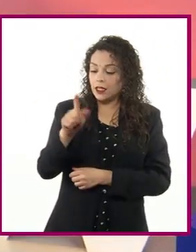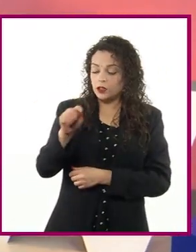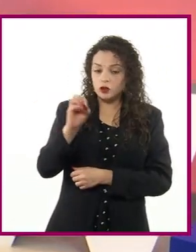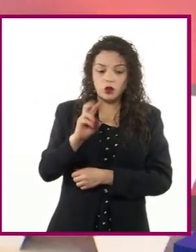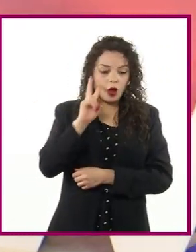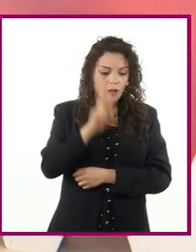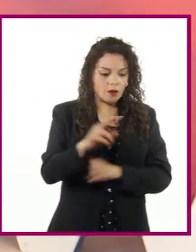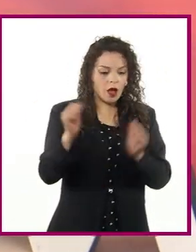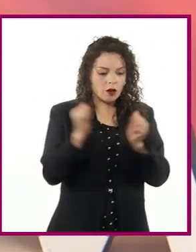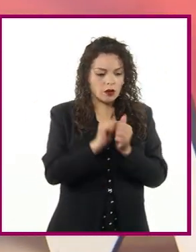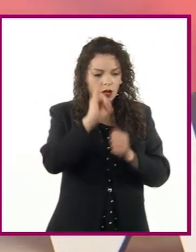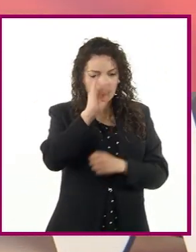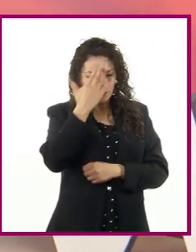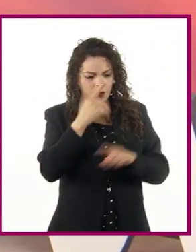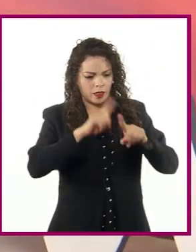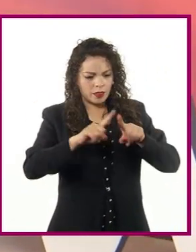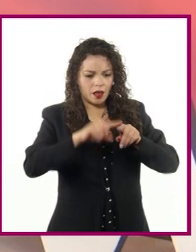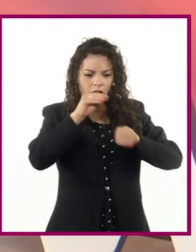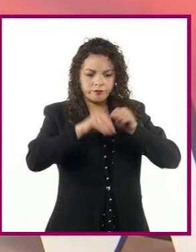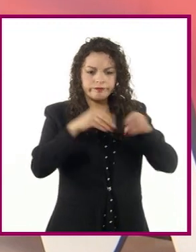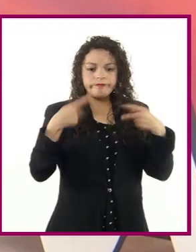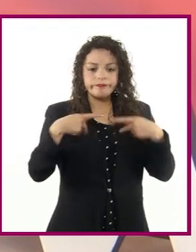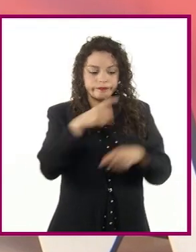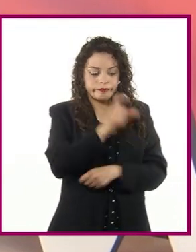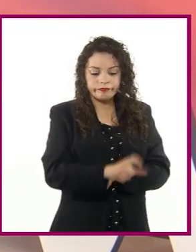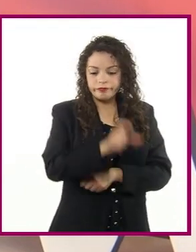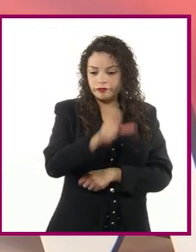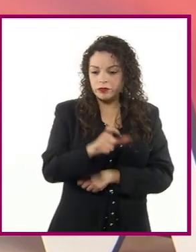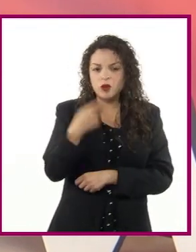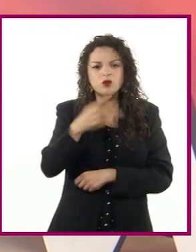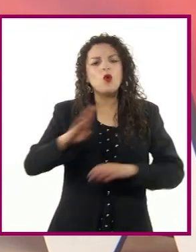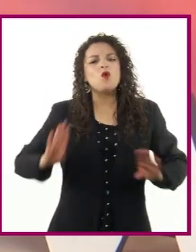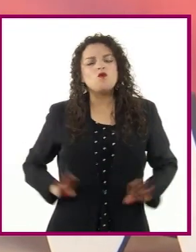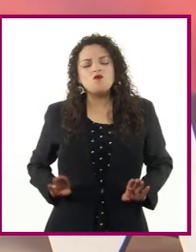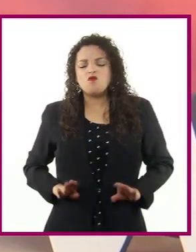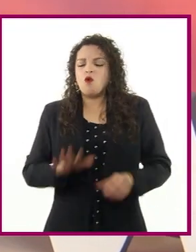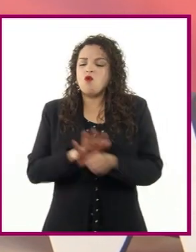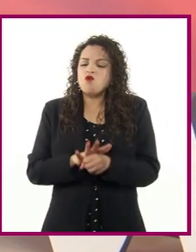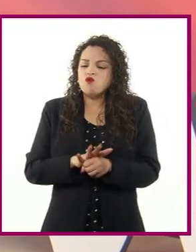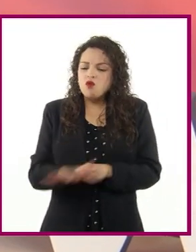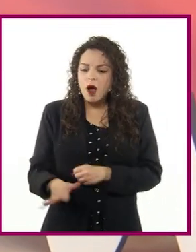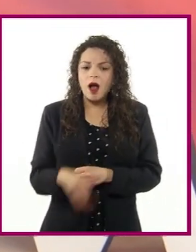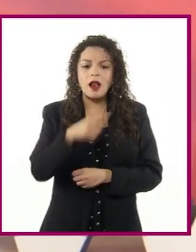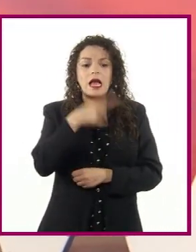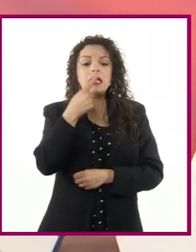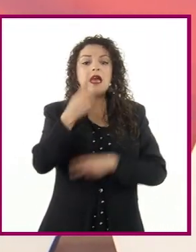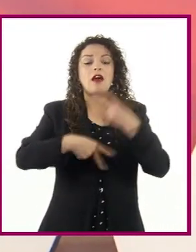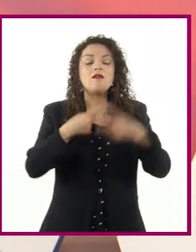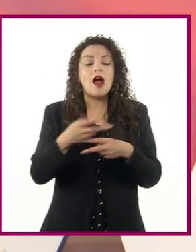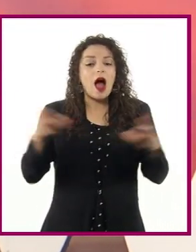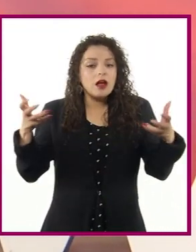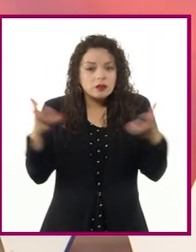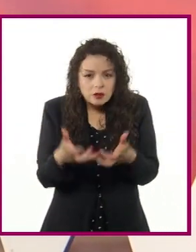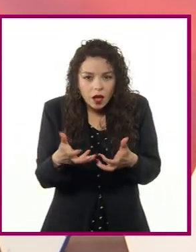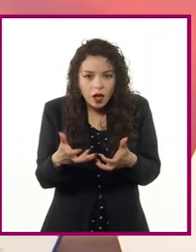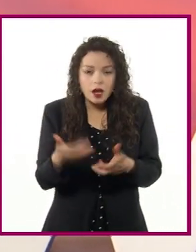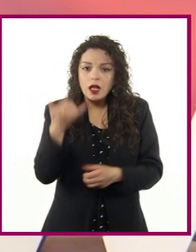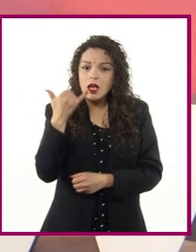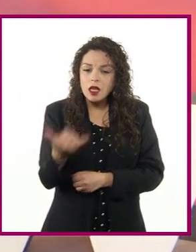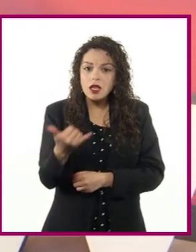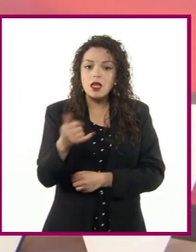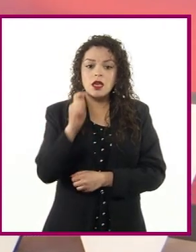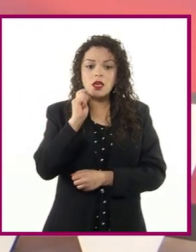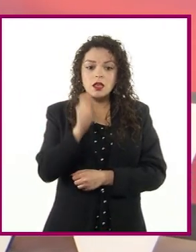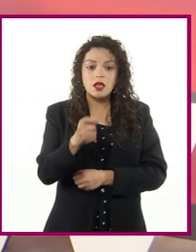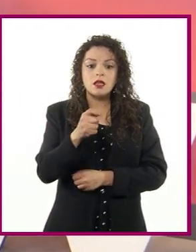manera gráfica a los personajes. ¿Qué características tendrán? ¿Cuáles serán las acciones que desarrollarán? Y los